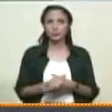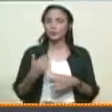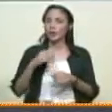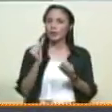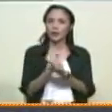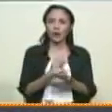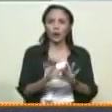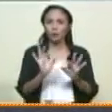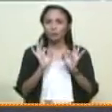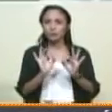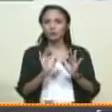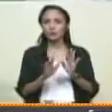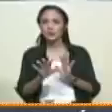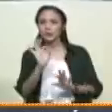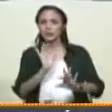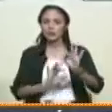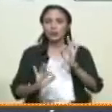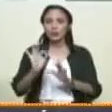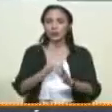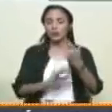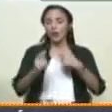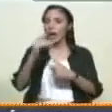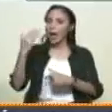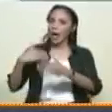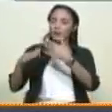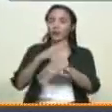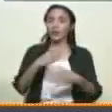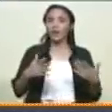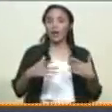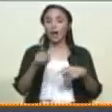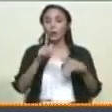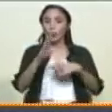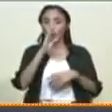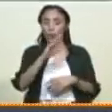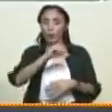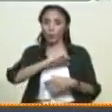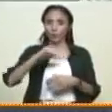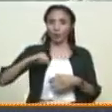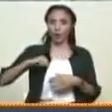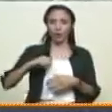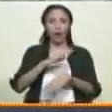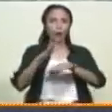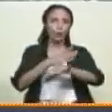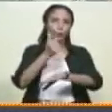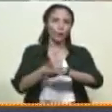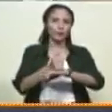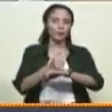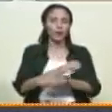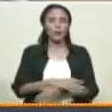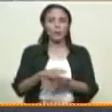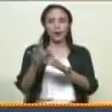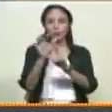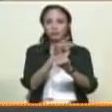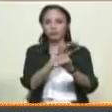minucioso de los señores dueños de los bancos privados para debilitar